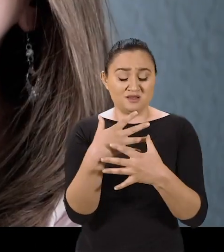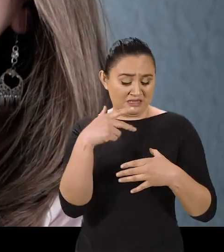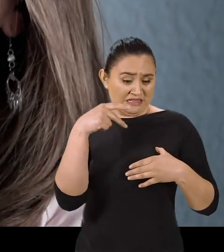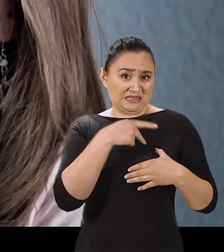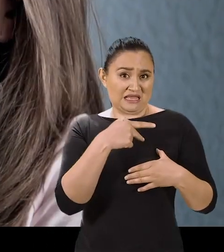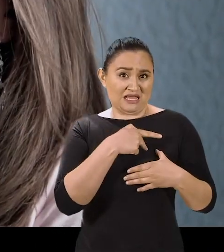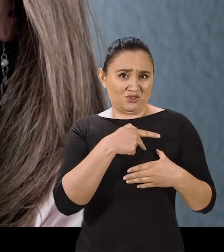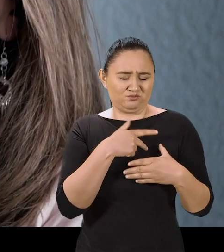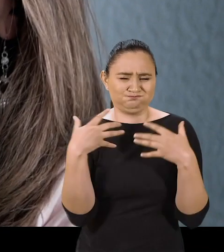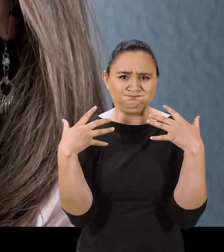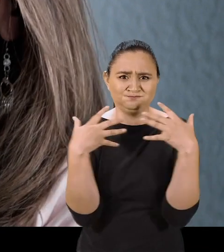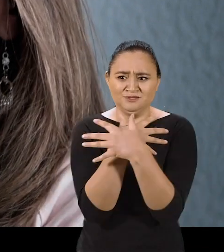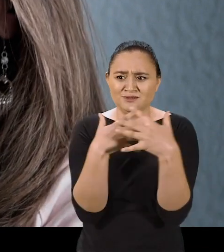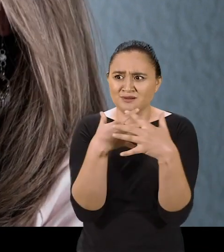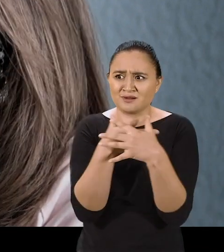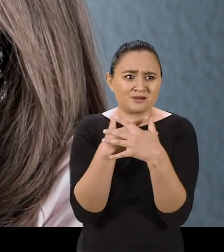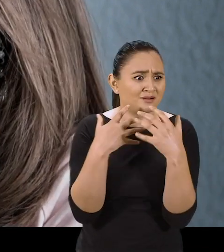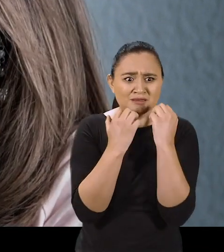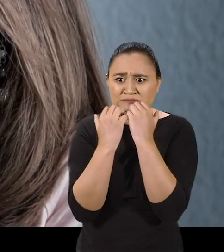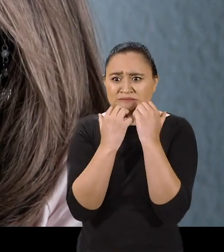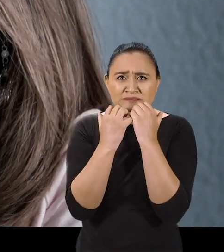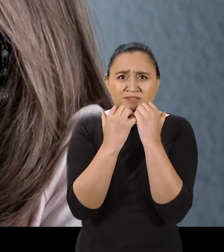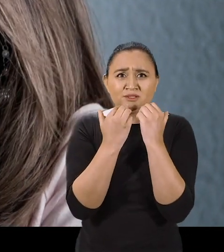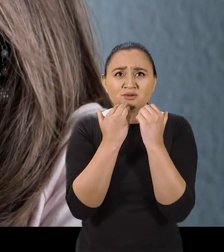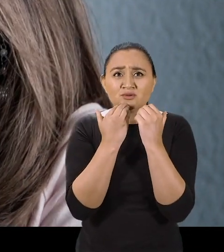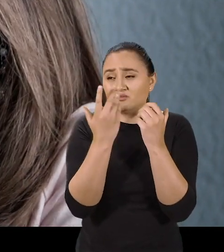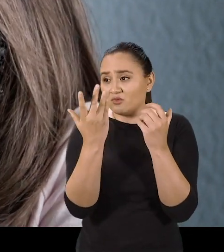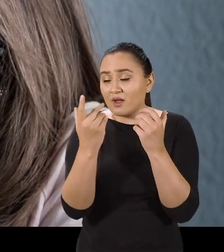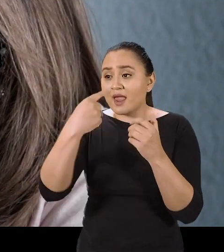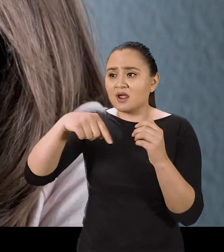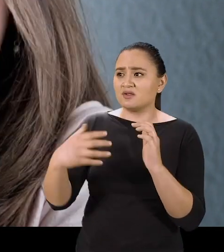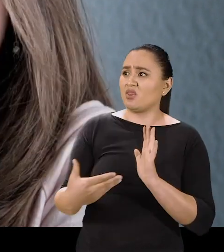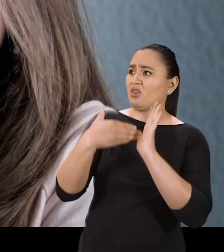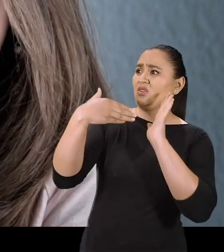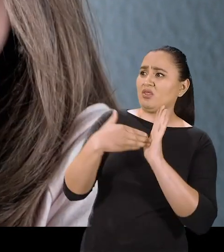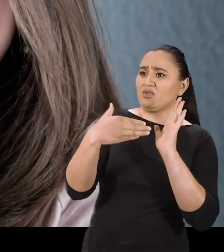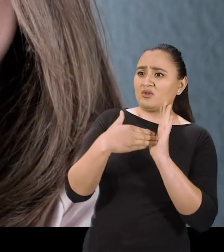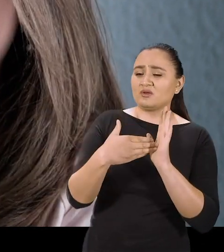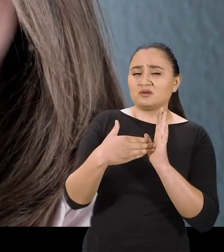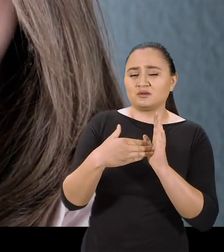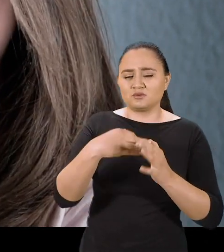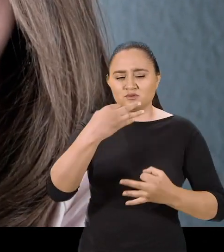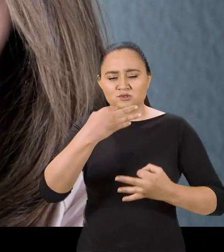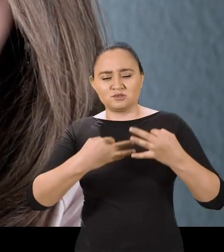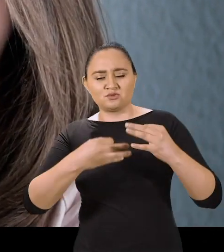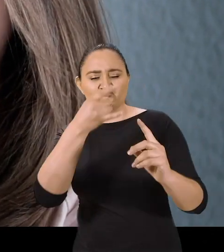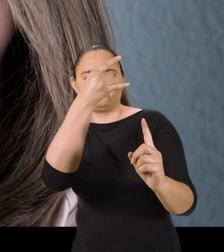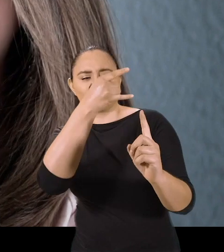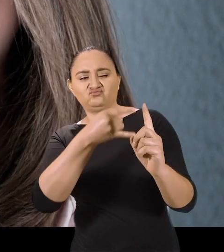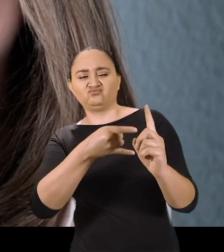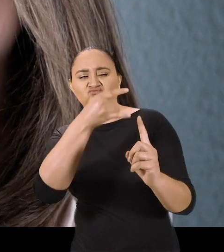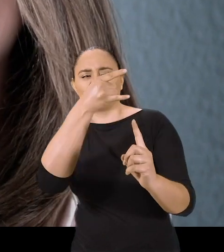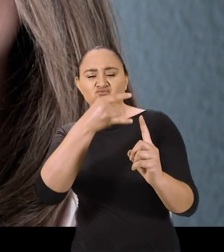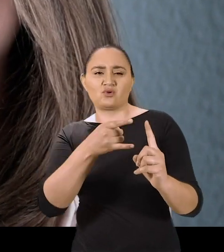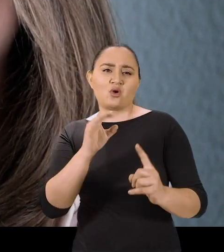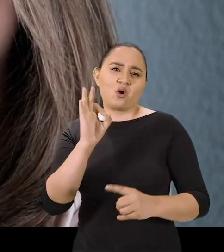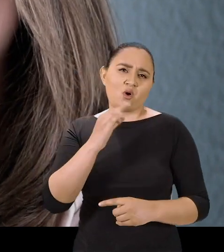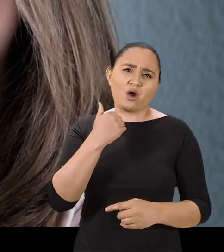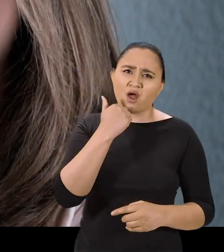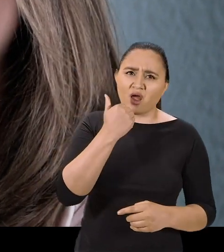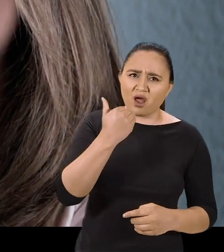en el fondo tenía mucho miedo a ser juzgada a que salga